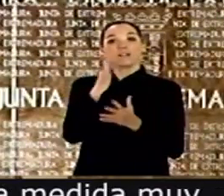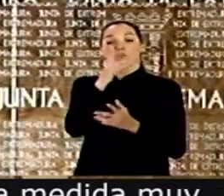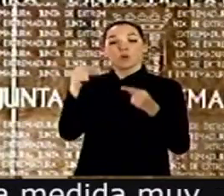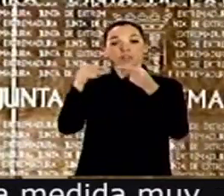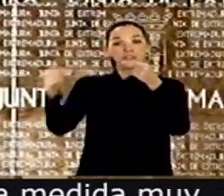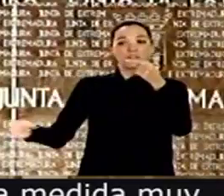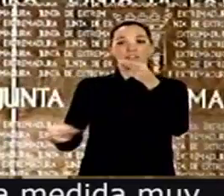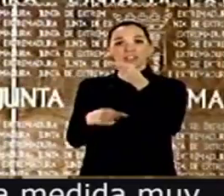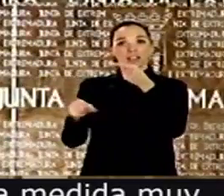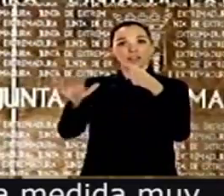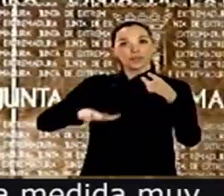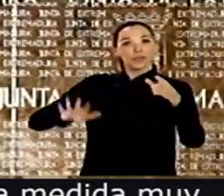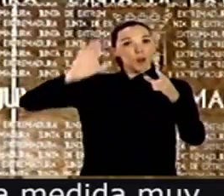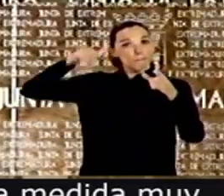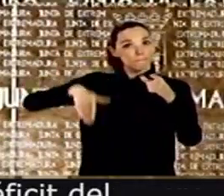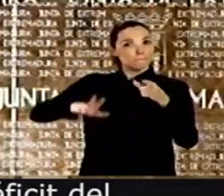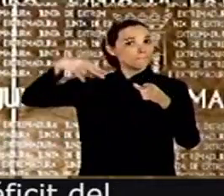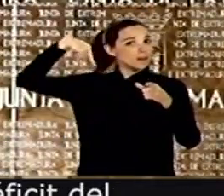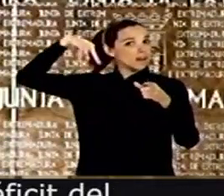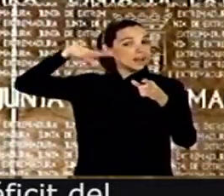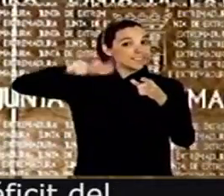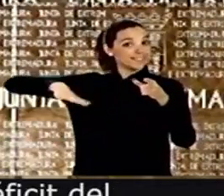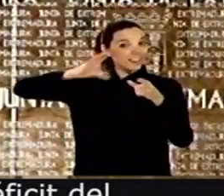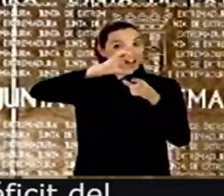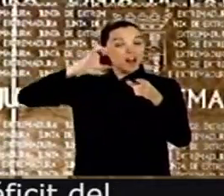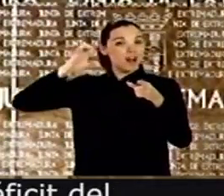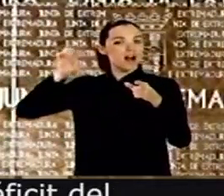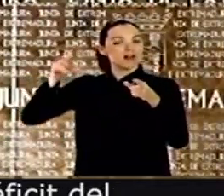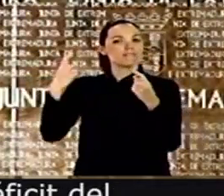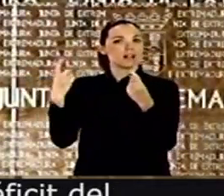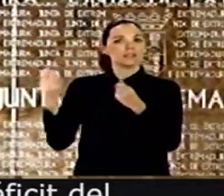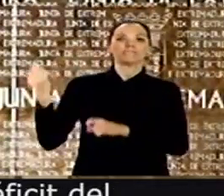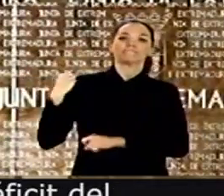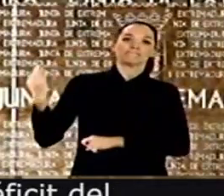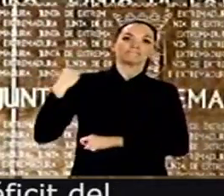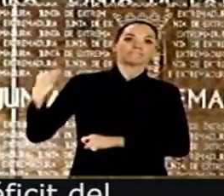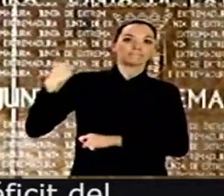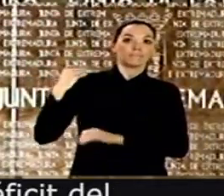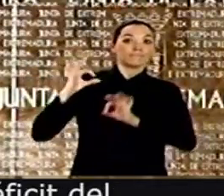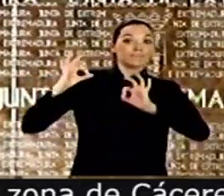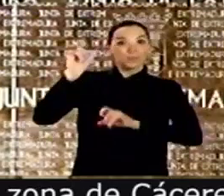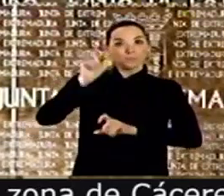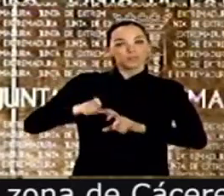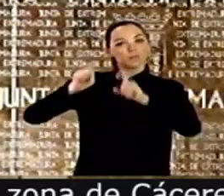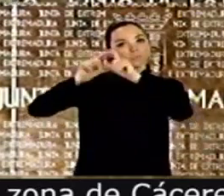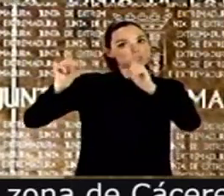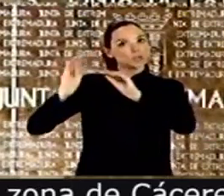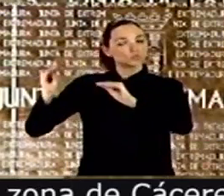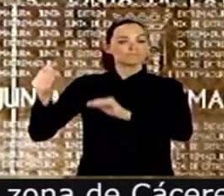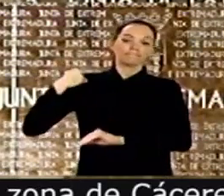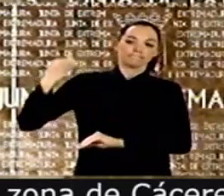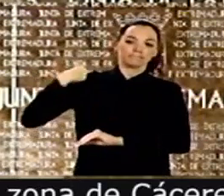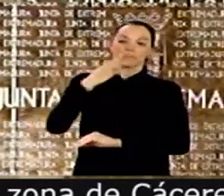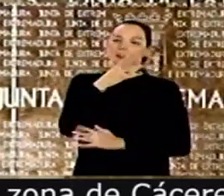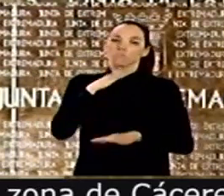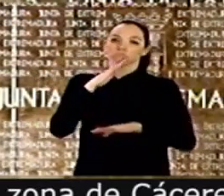de las cerezas del Valle del Jerte y de la zona de Cáceres, como así nos lo pidieron los propios cereceros.